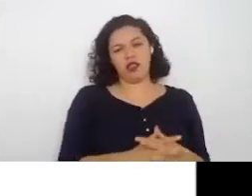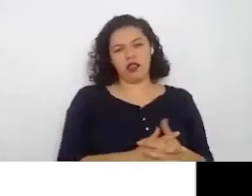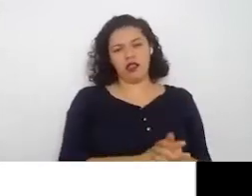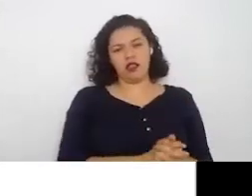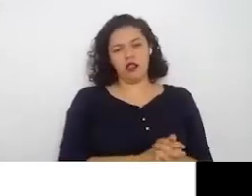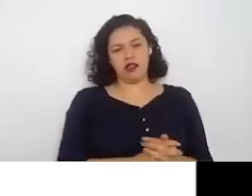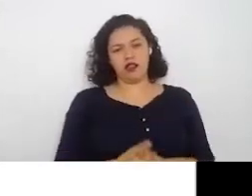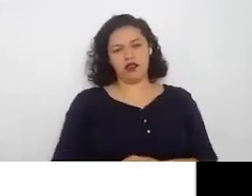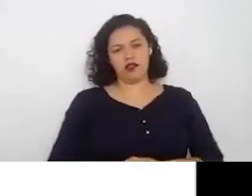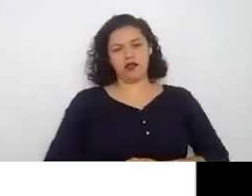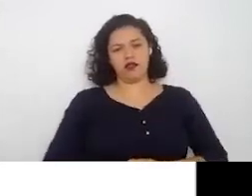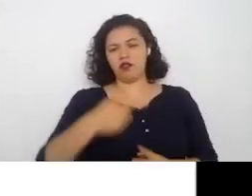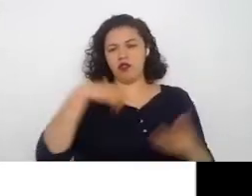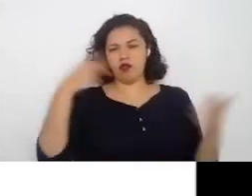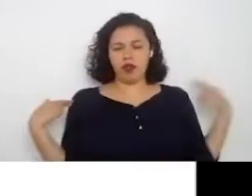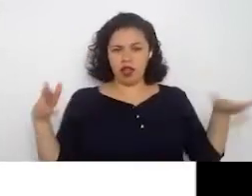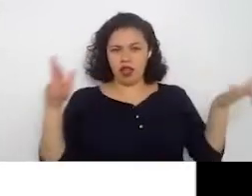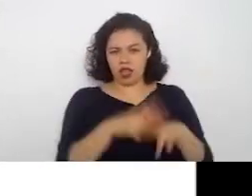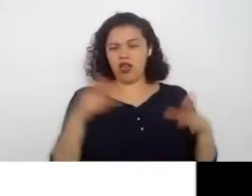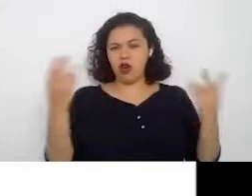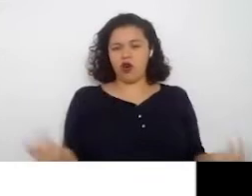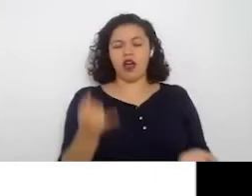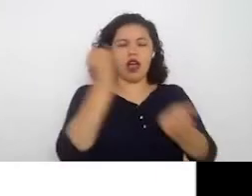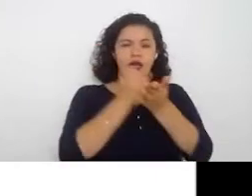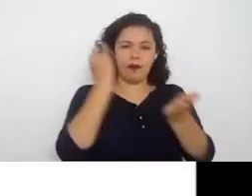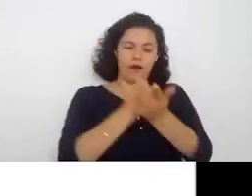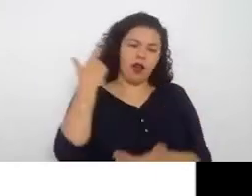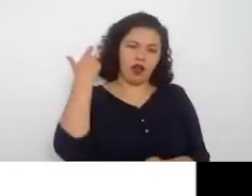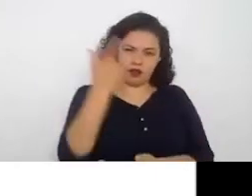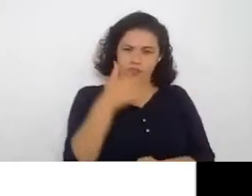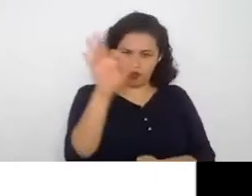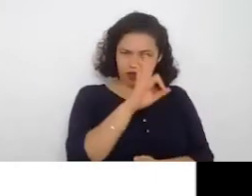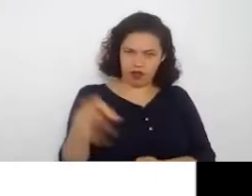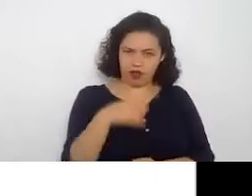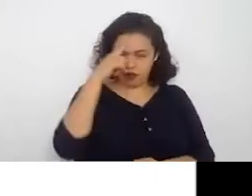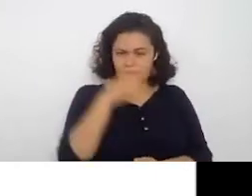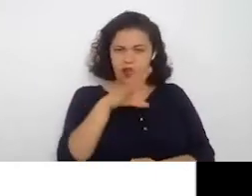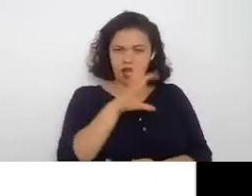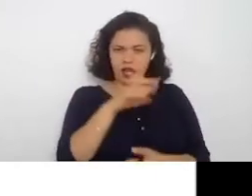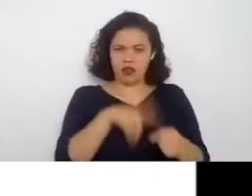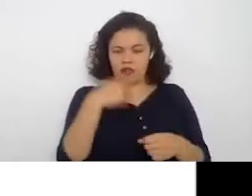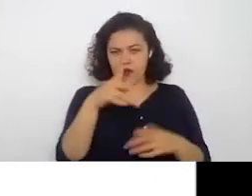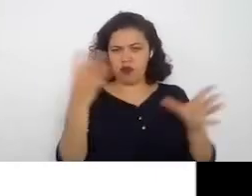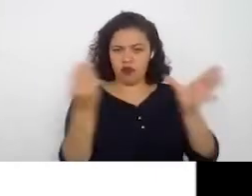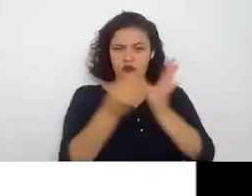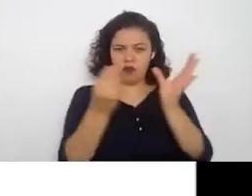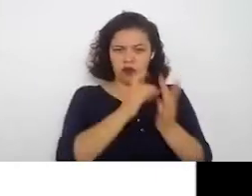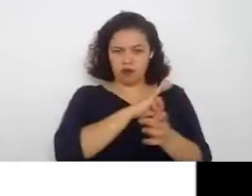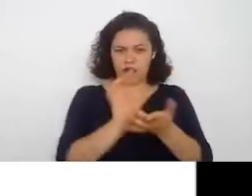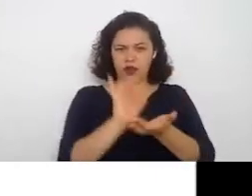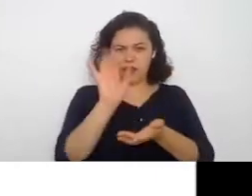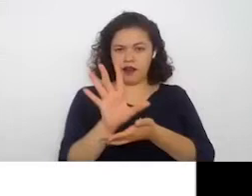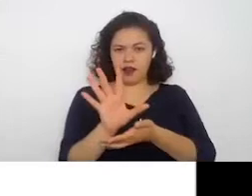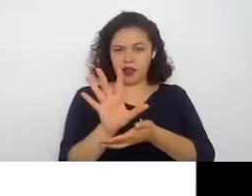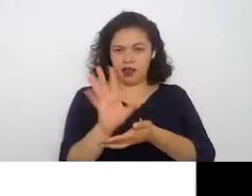emitir a un maestro un deducible de impuesto por aportación en especie por sus clases. Sí, sí